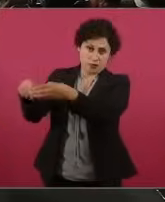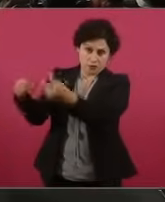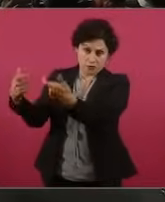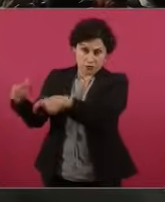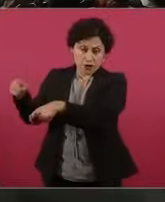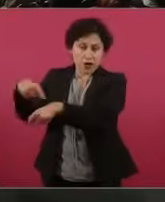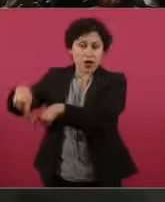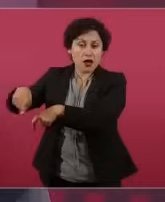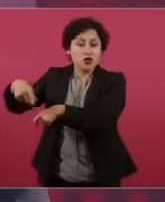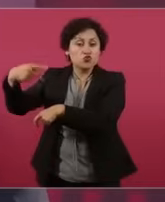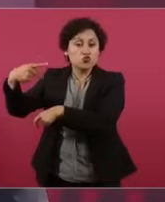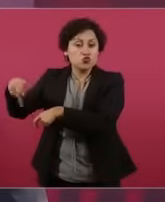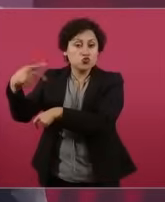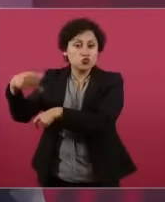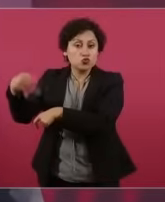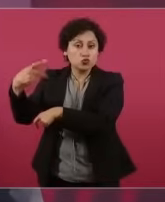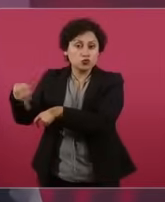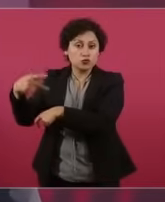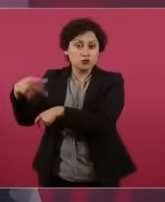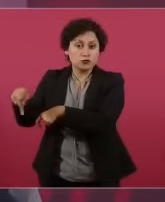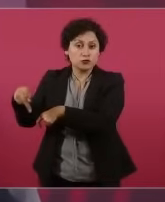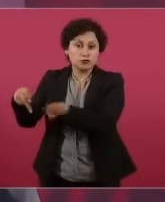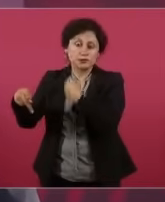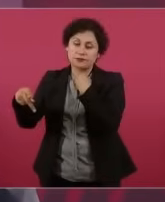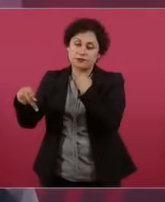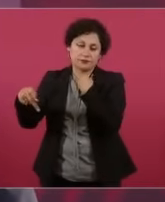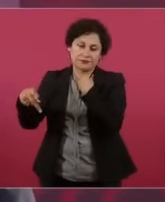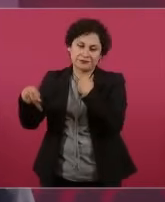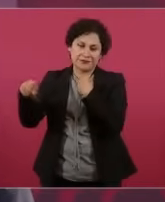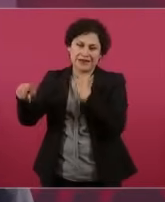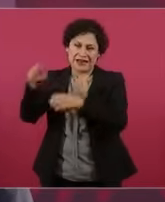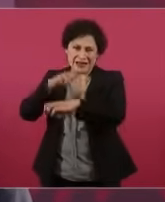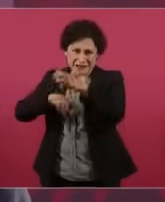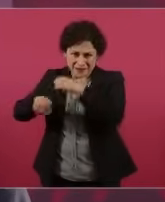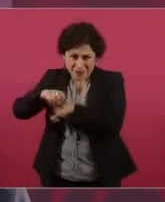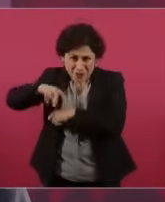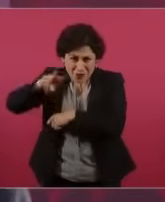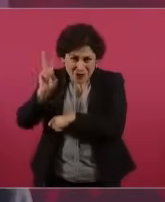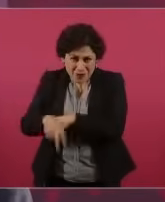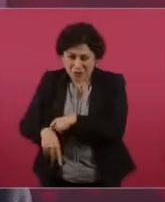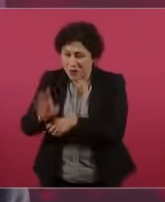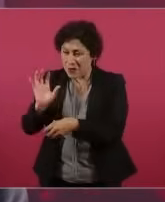esos 10, que ni siquiera son todos los empresarios, no,